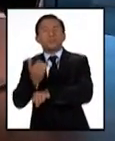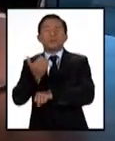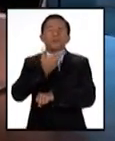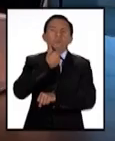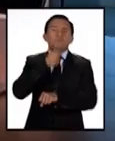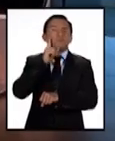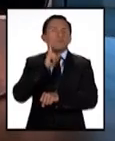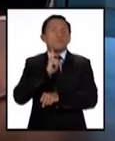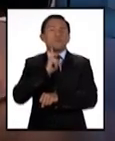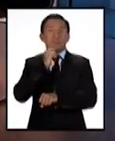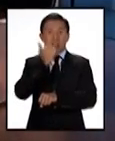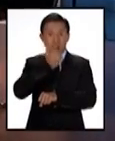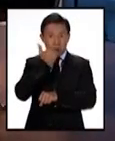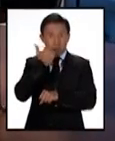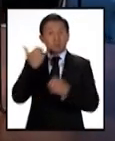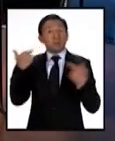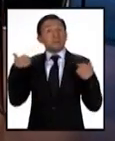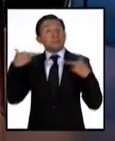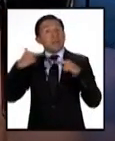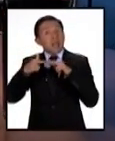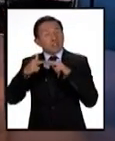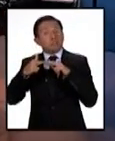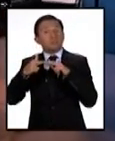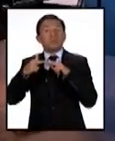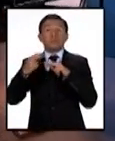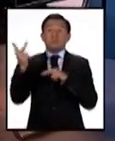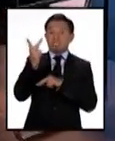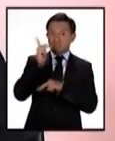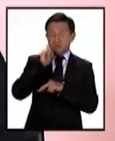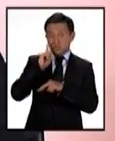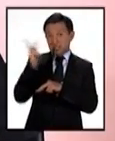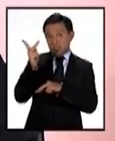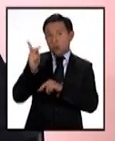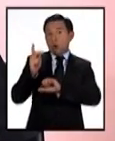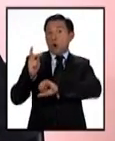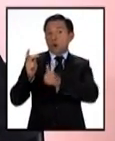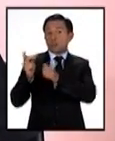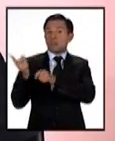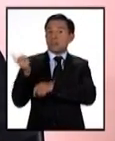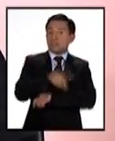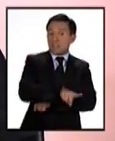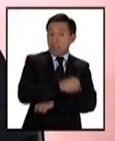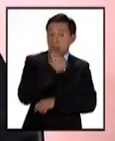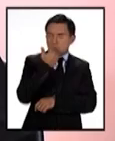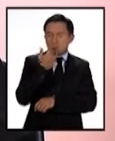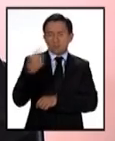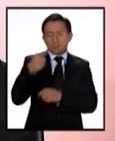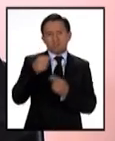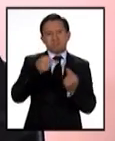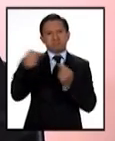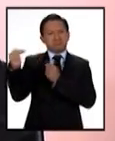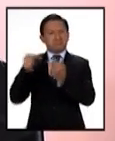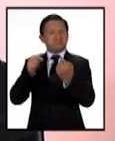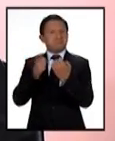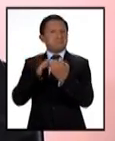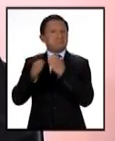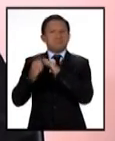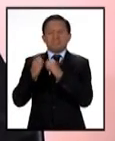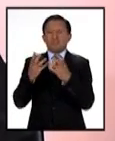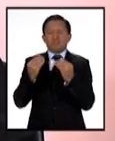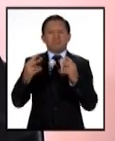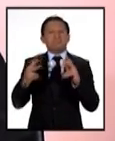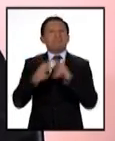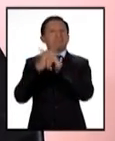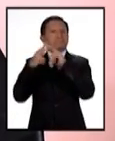alumnas y también entre maestros, maestras y su alumnado. Podríamos decir entonces que